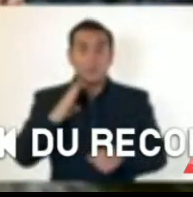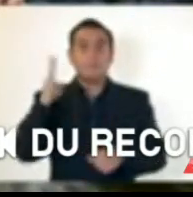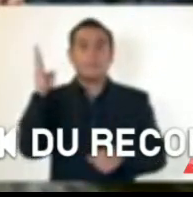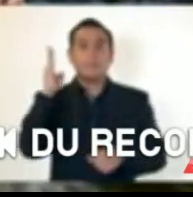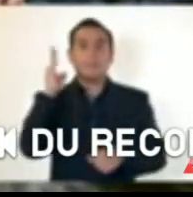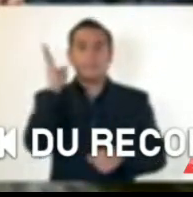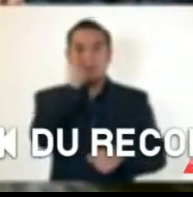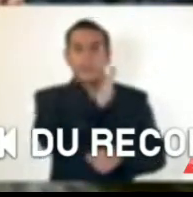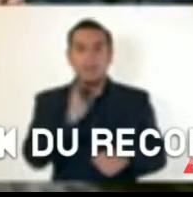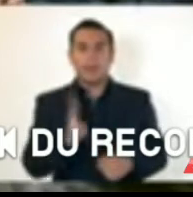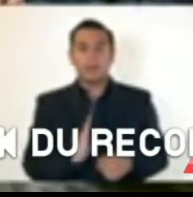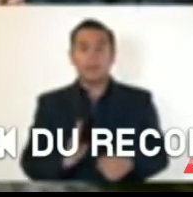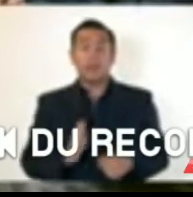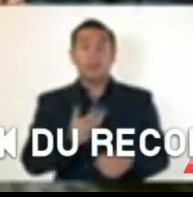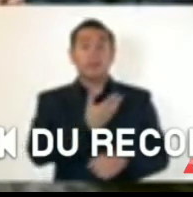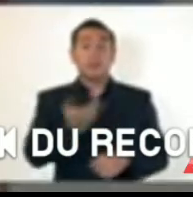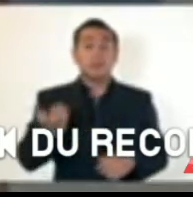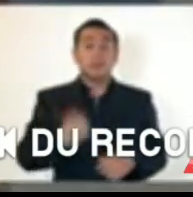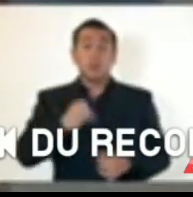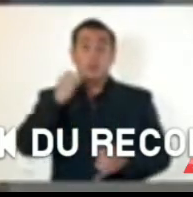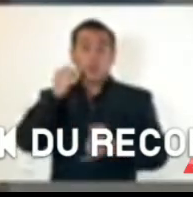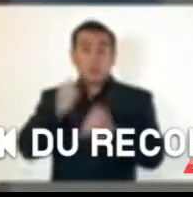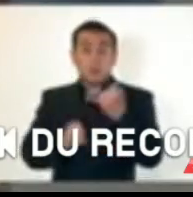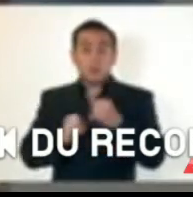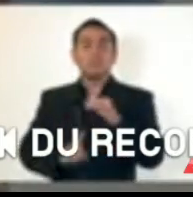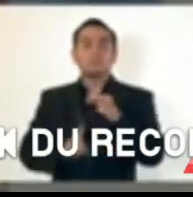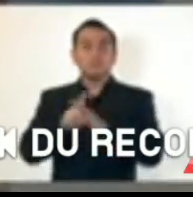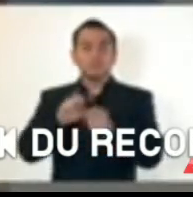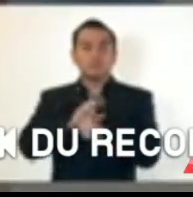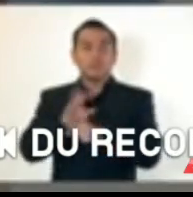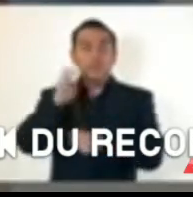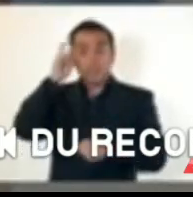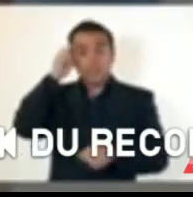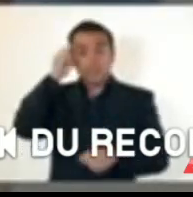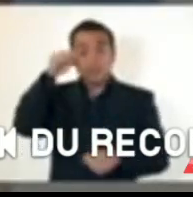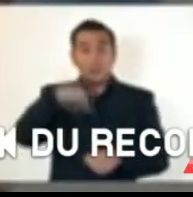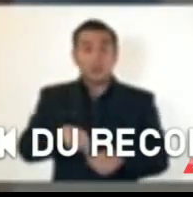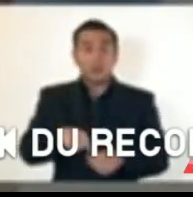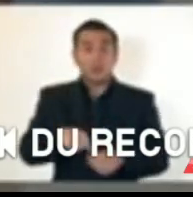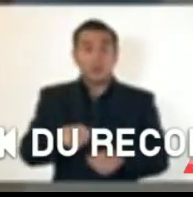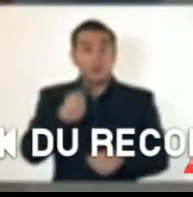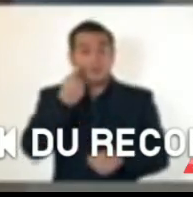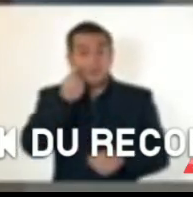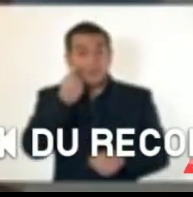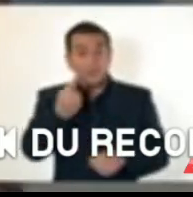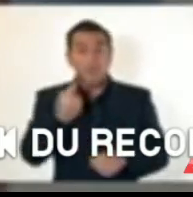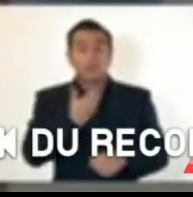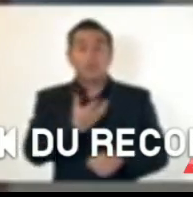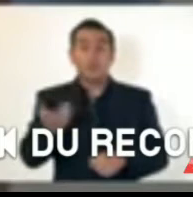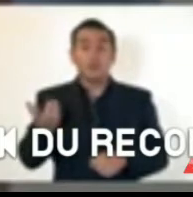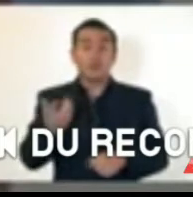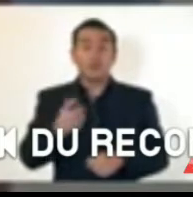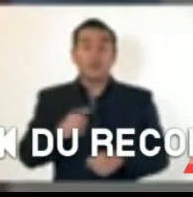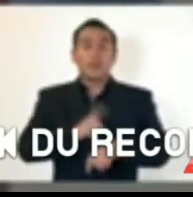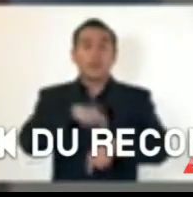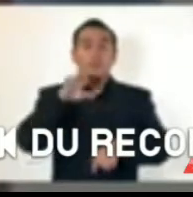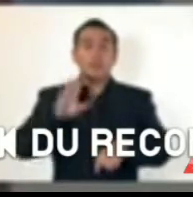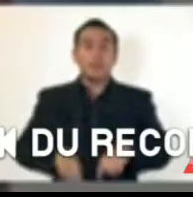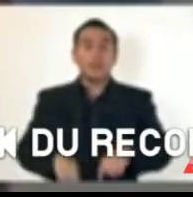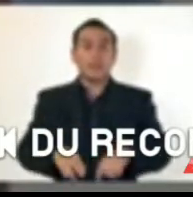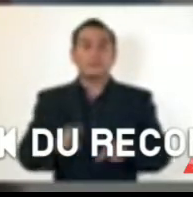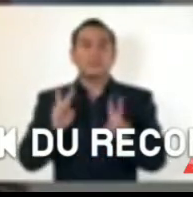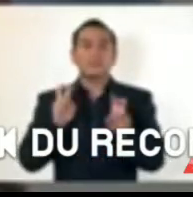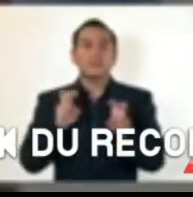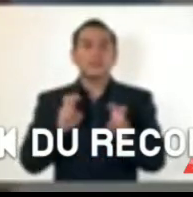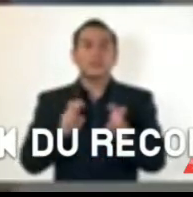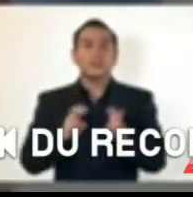fuimos el país que más, que pues, tuvimos casos de último, y por ende, pues somos el país que va a presentar curados más tarde, porque los